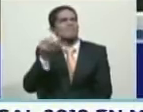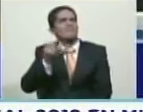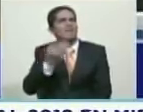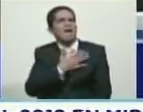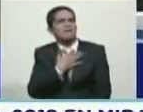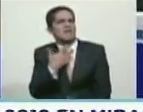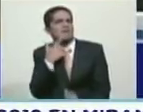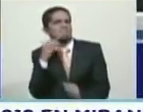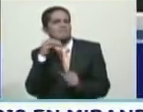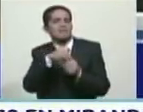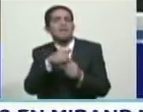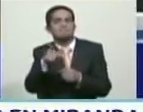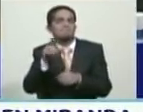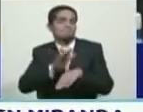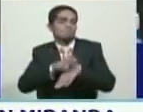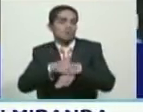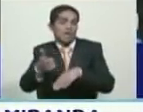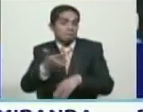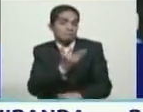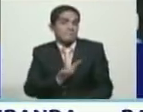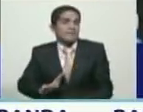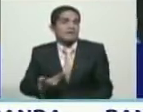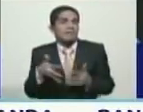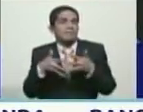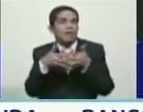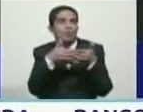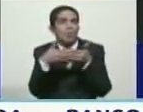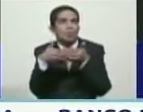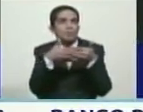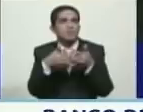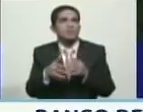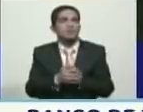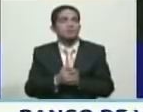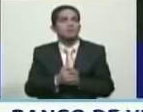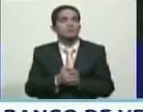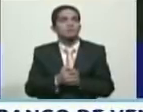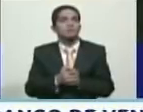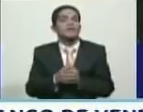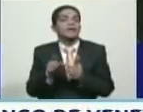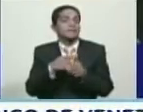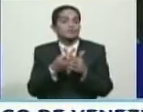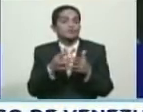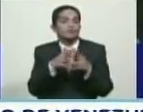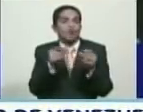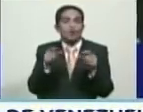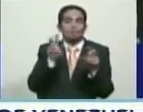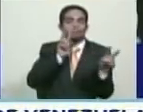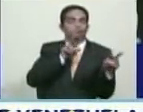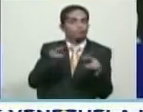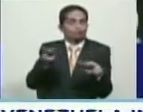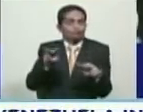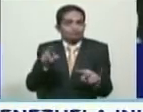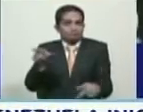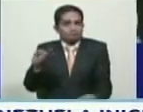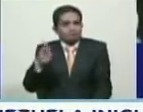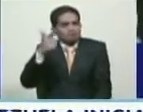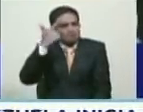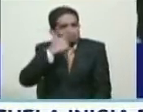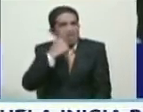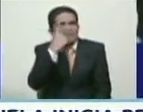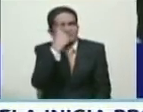presidente de los Estados Unidos. We all took it seriously. Y todos nos lo tomamos muy en serio.